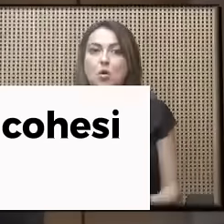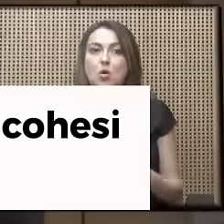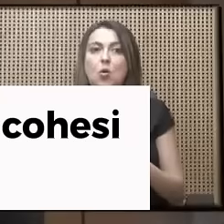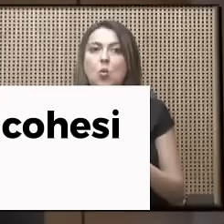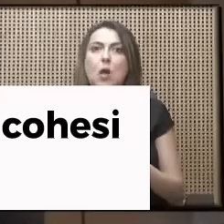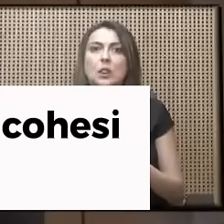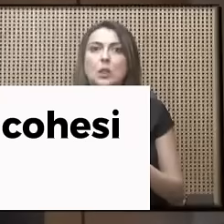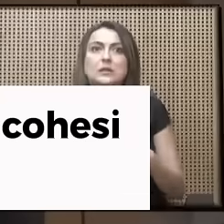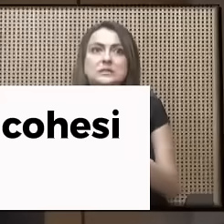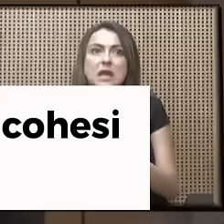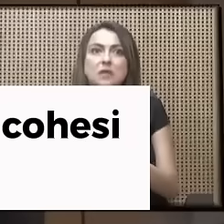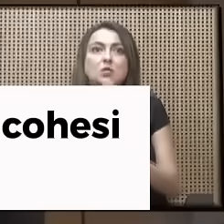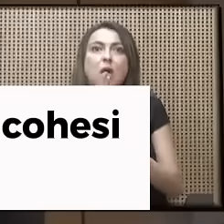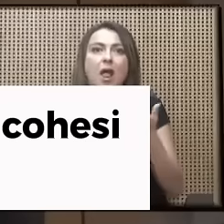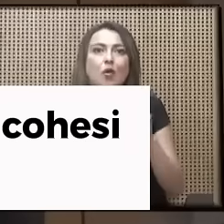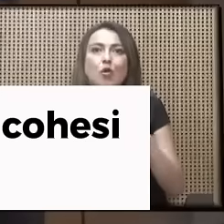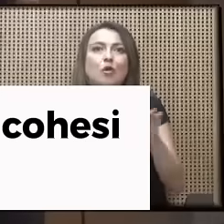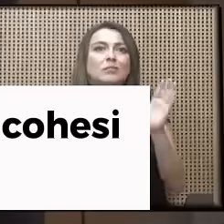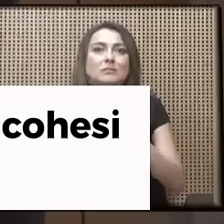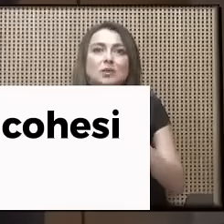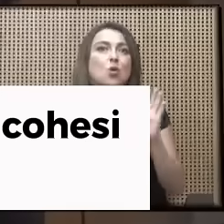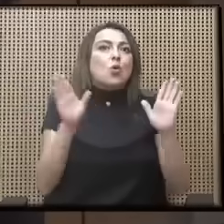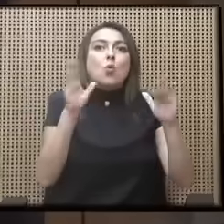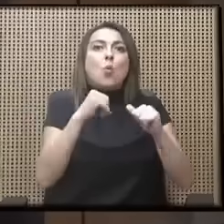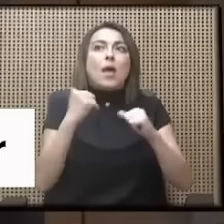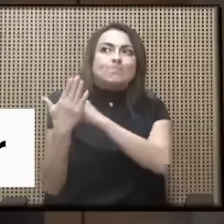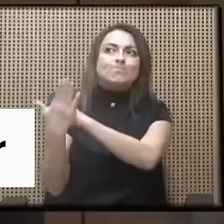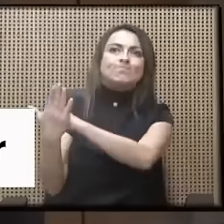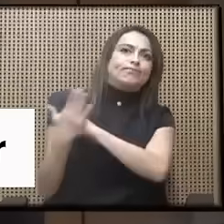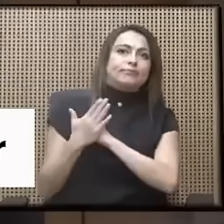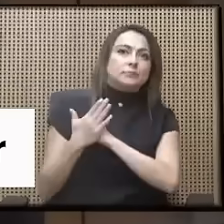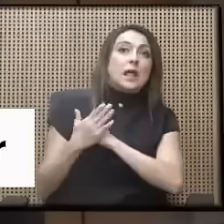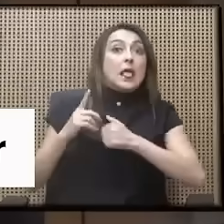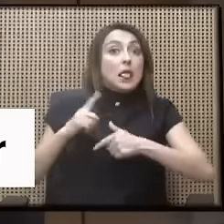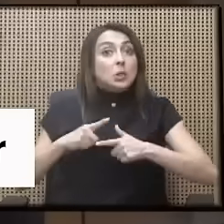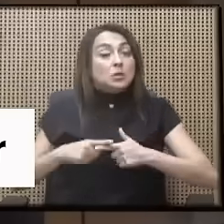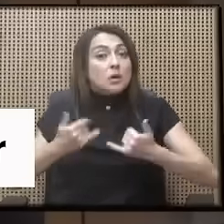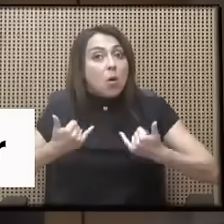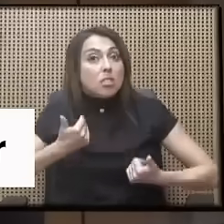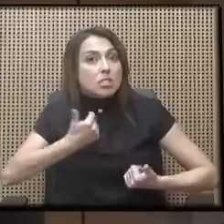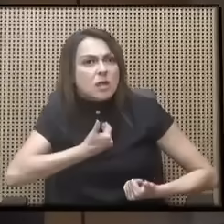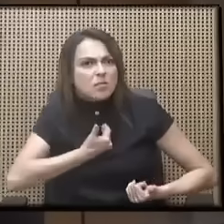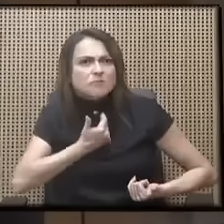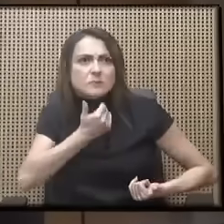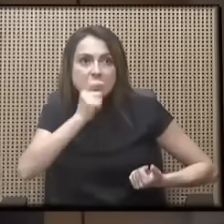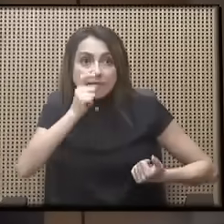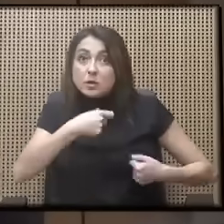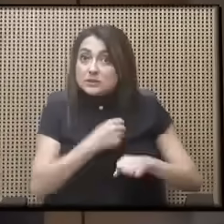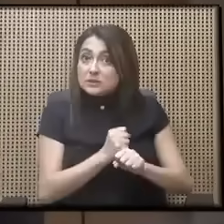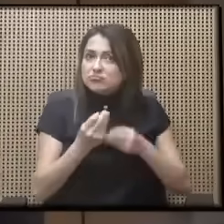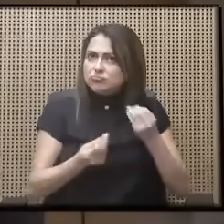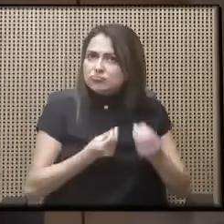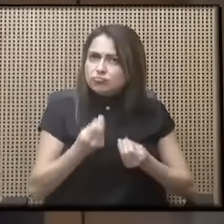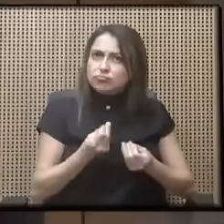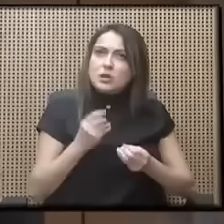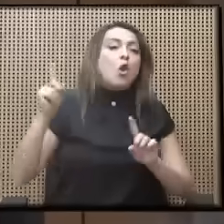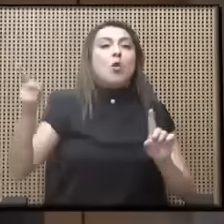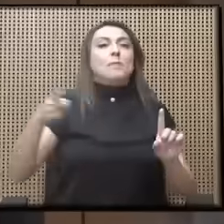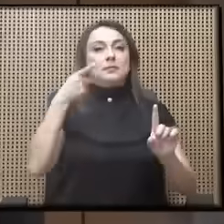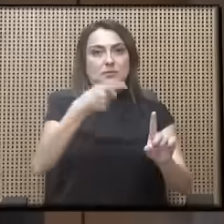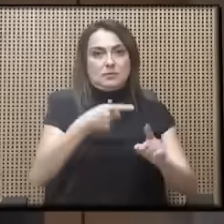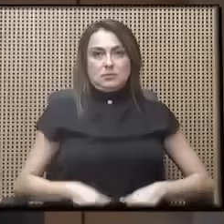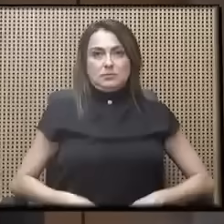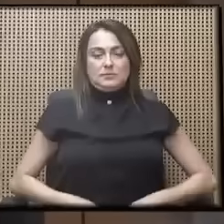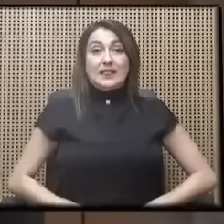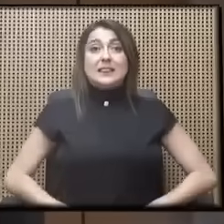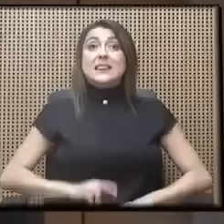ha cometido un ilícito, ya no hay cohesión. Y más bien lo que tenemos que hacer es el objetivo de